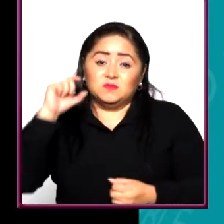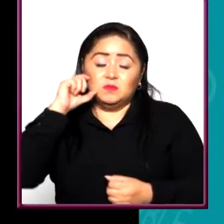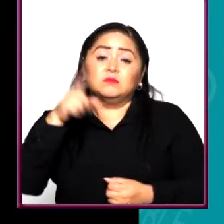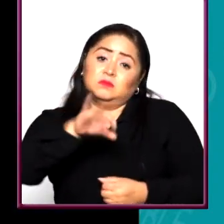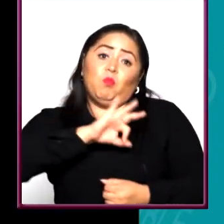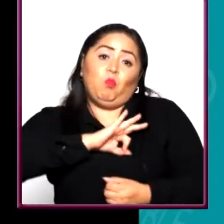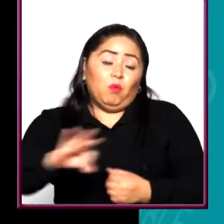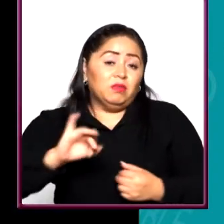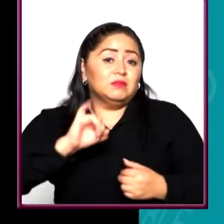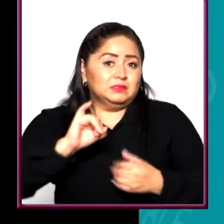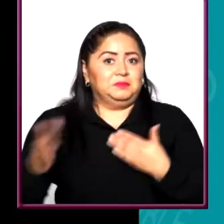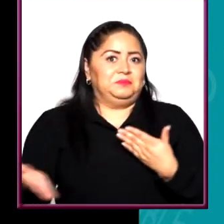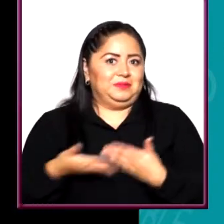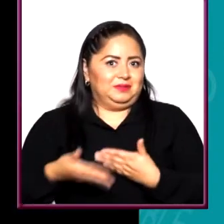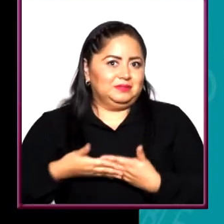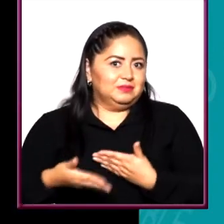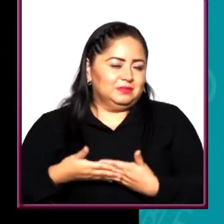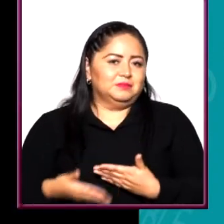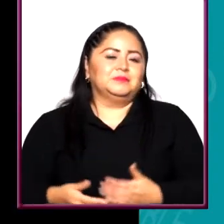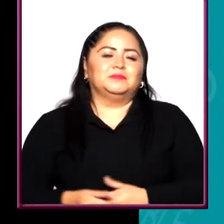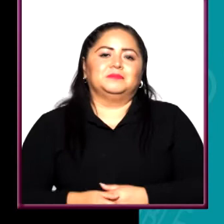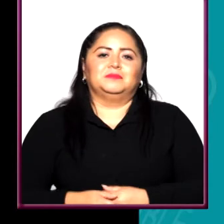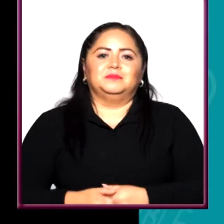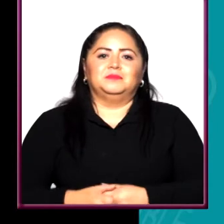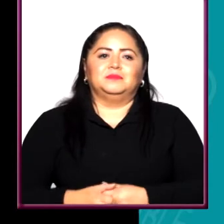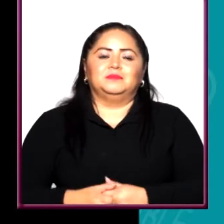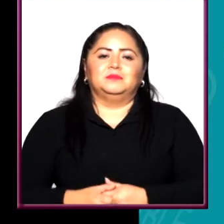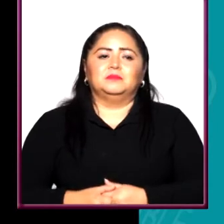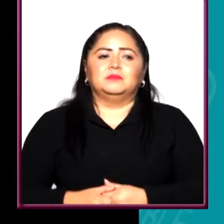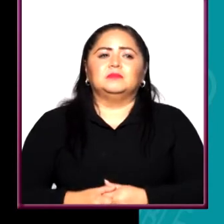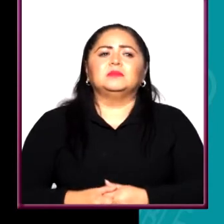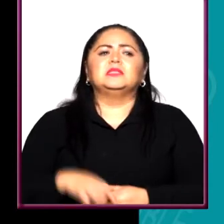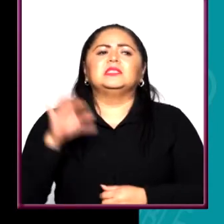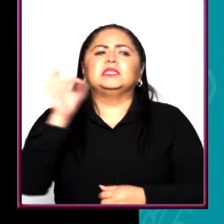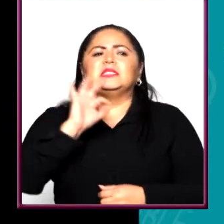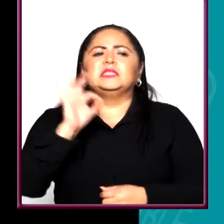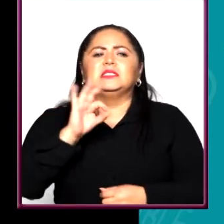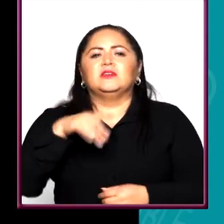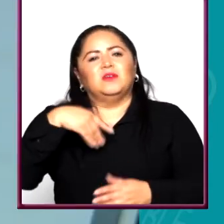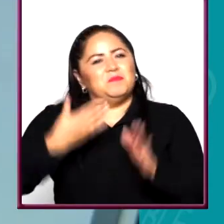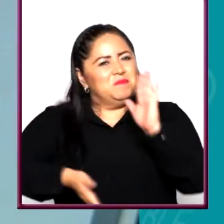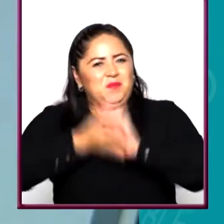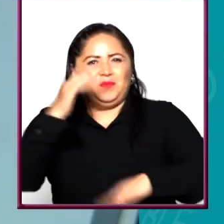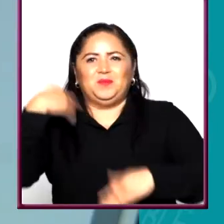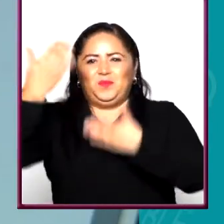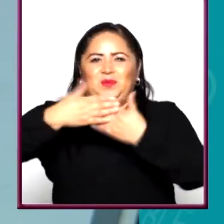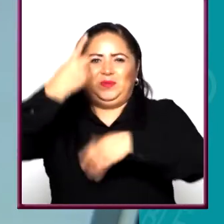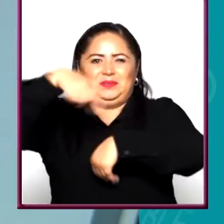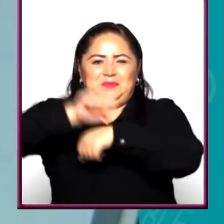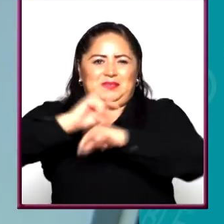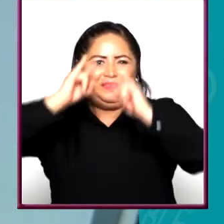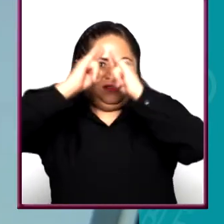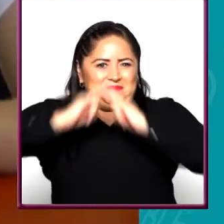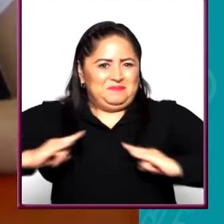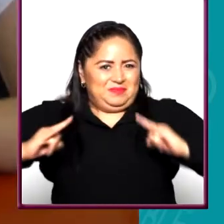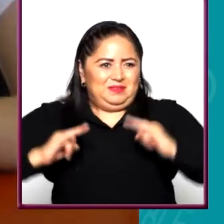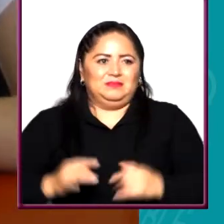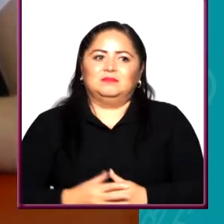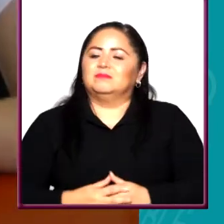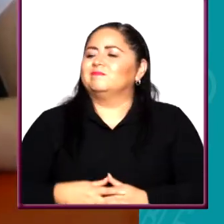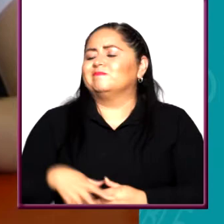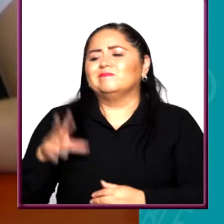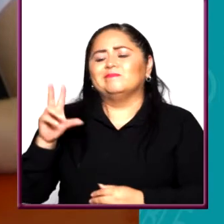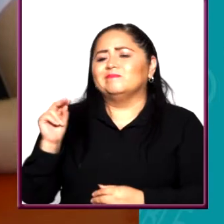Cuando tienes tu primera relación sexual, corres el riesgo de quedar embarazada. ¿Y si vamos a acampar la próxima semana?